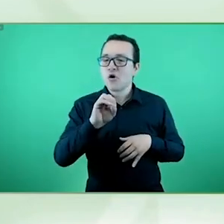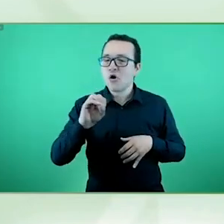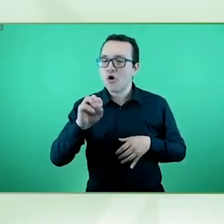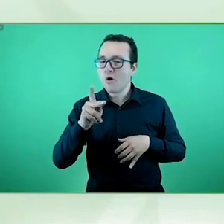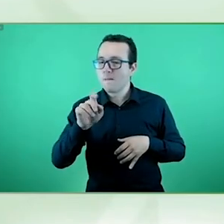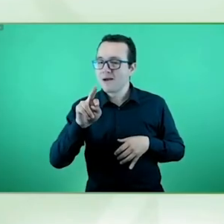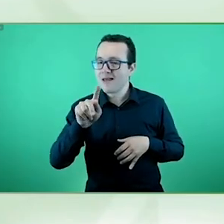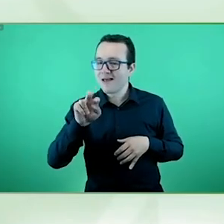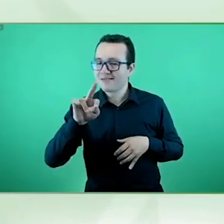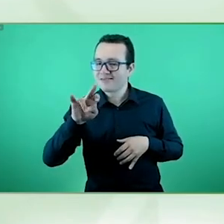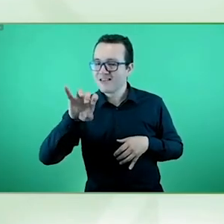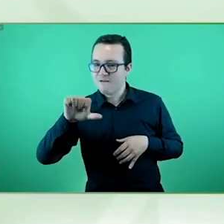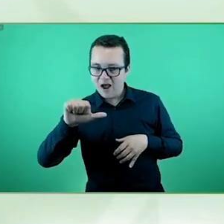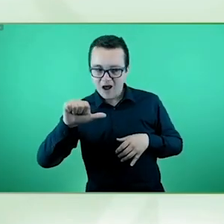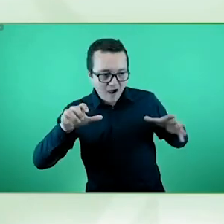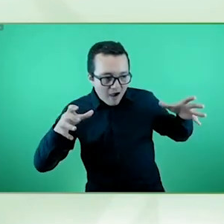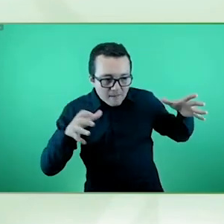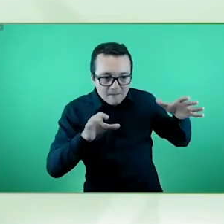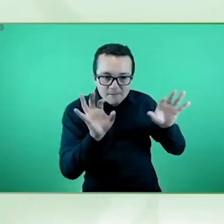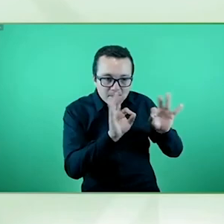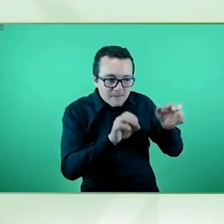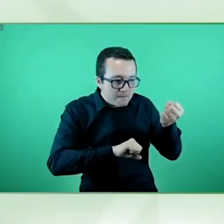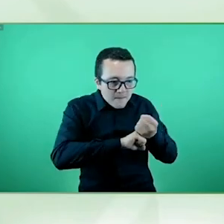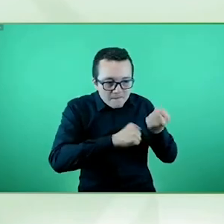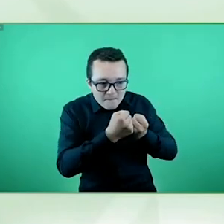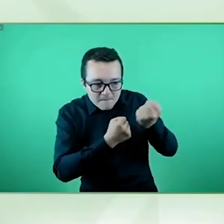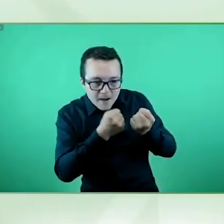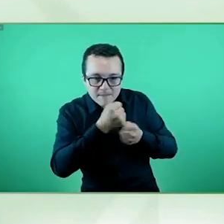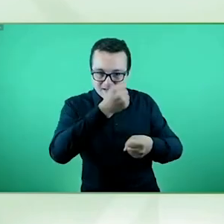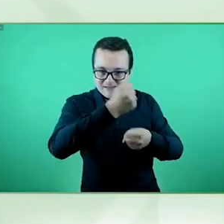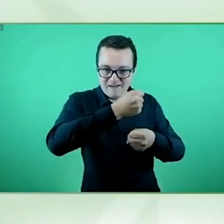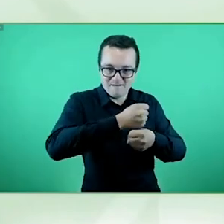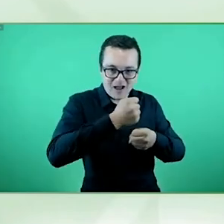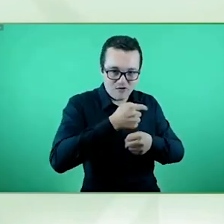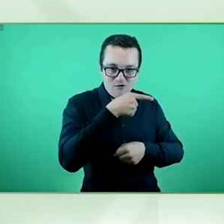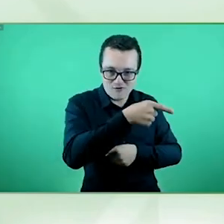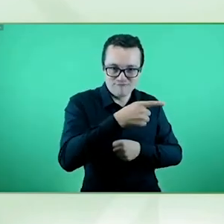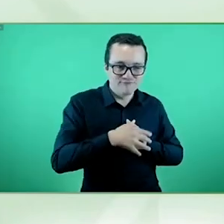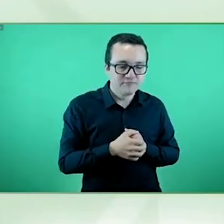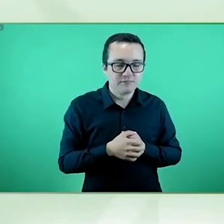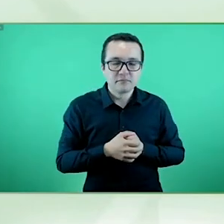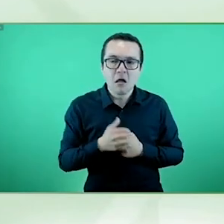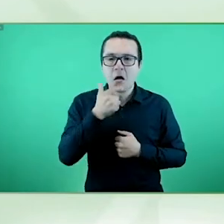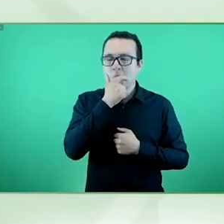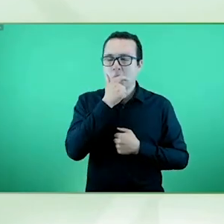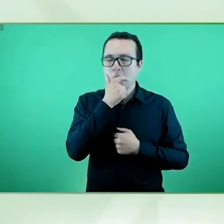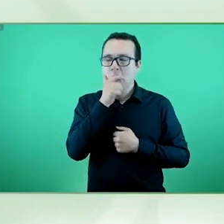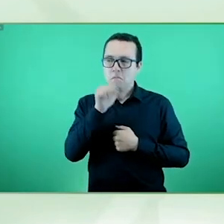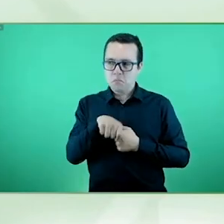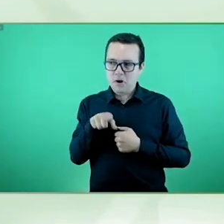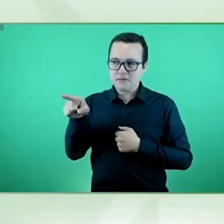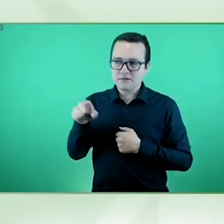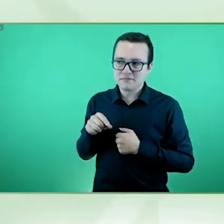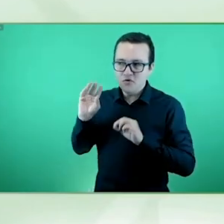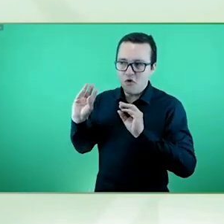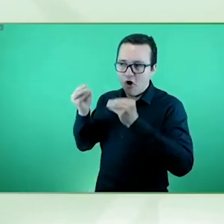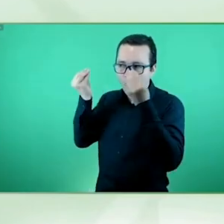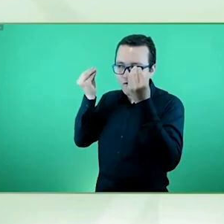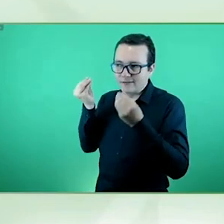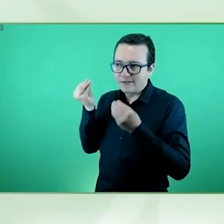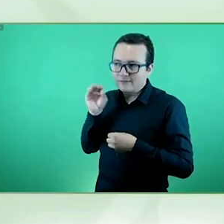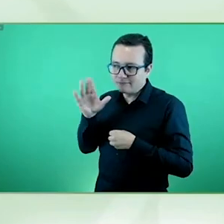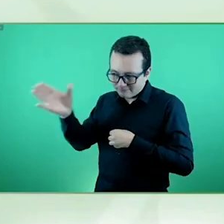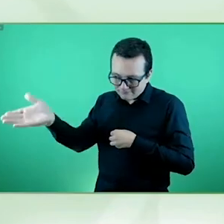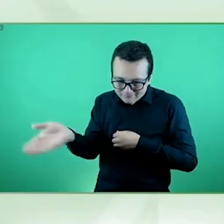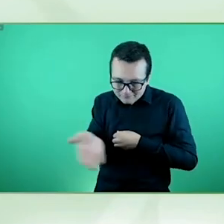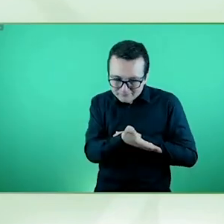Por ejemplo, vimos la posibilidad de acercar la experiencia laboral a estos jóvenes, pero también promover el ejercicio